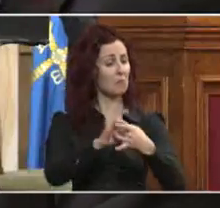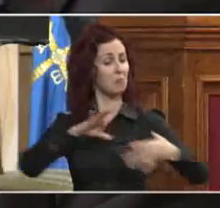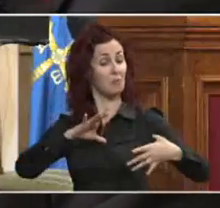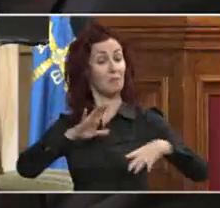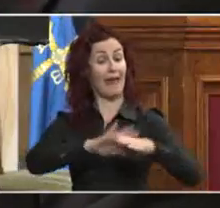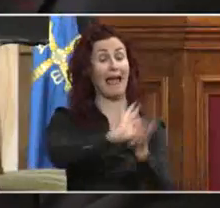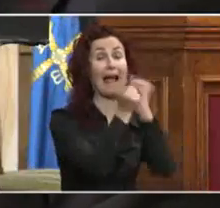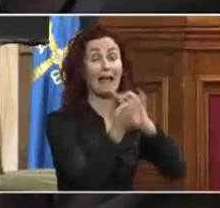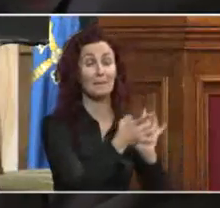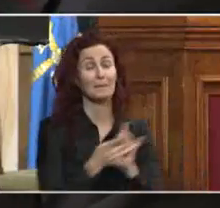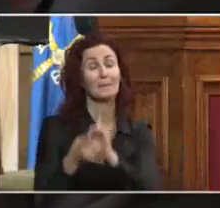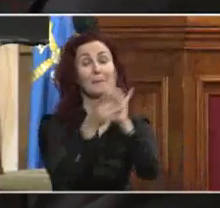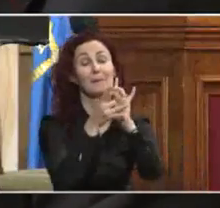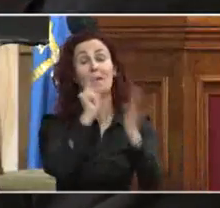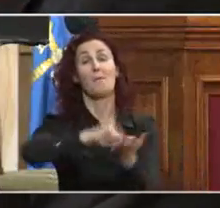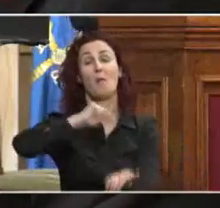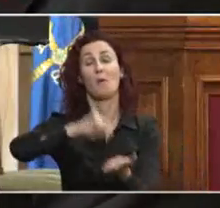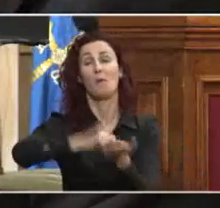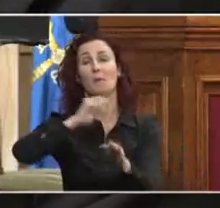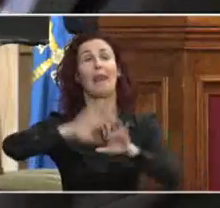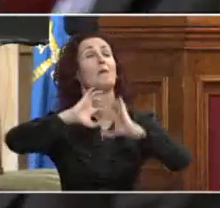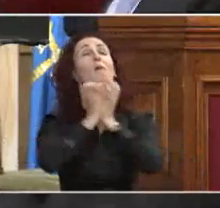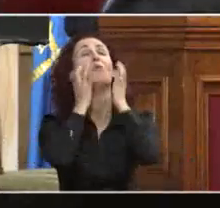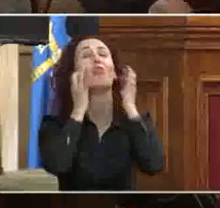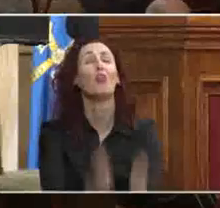hiperconexión multidireccional instantánea en un mundo entrelazado.